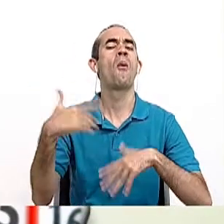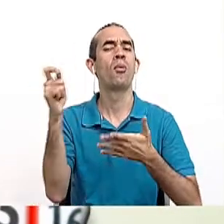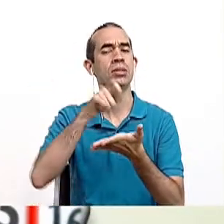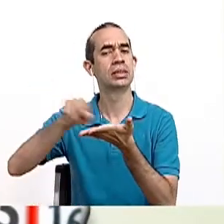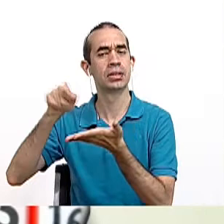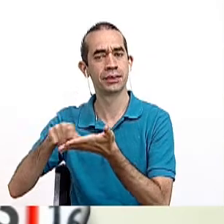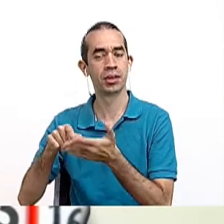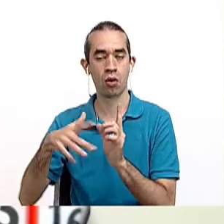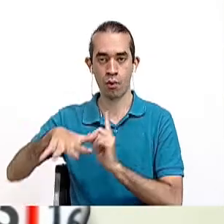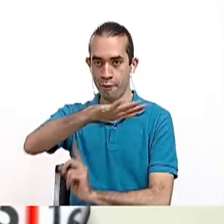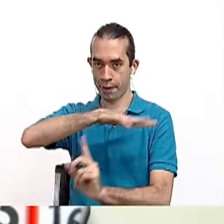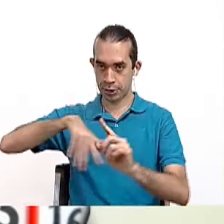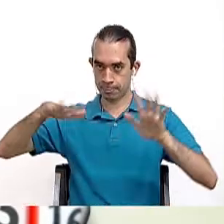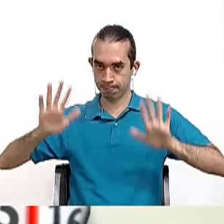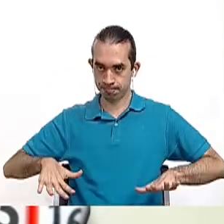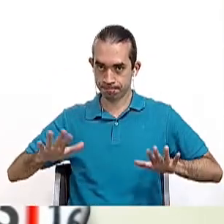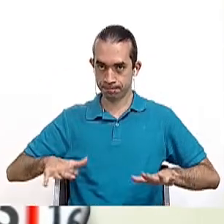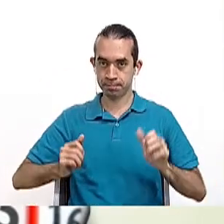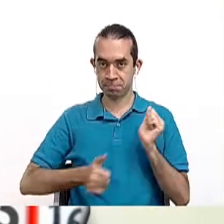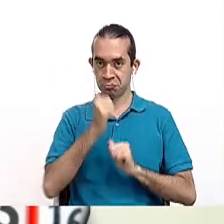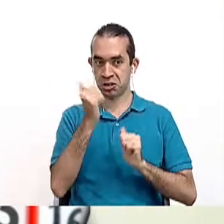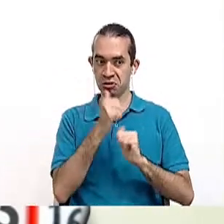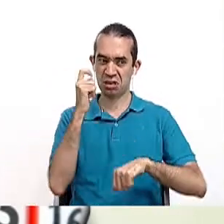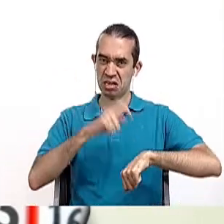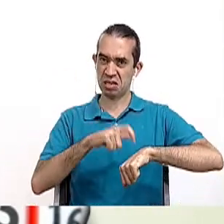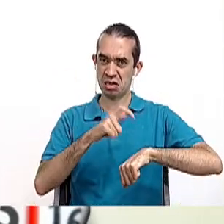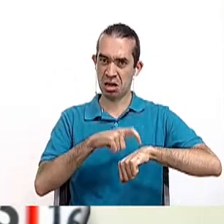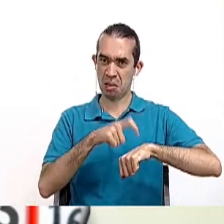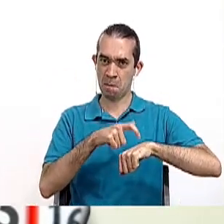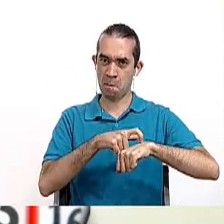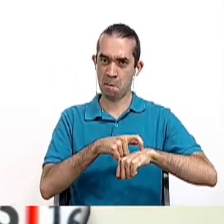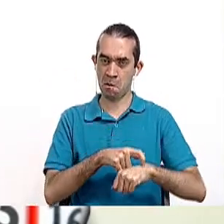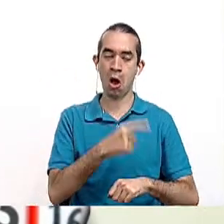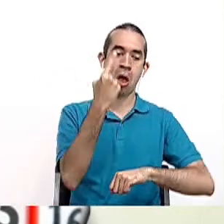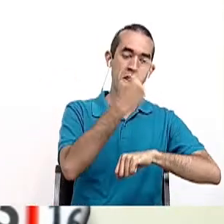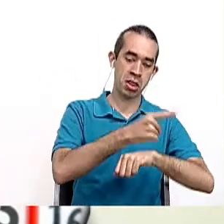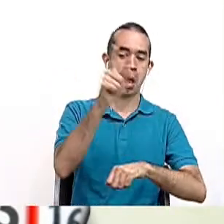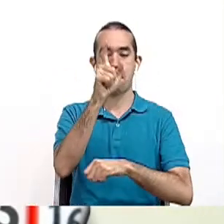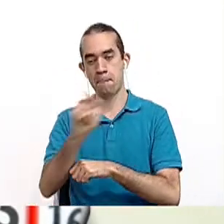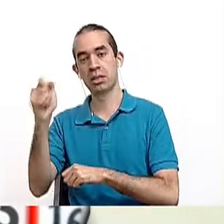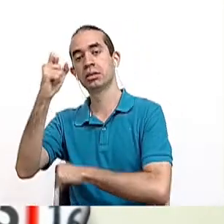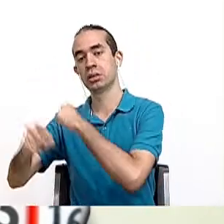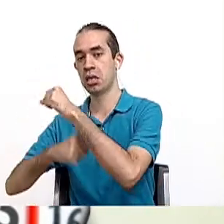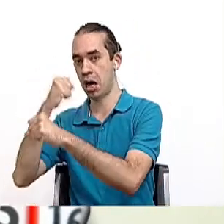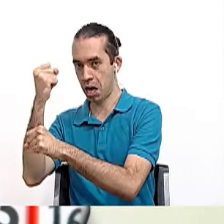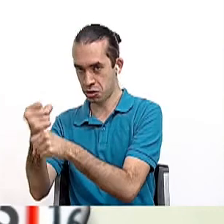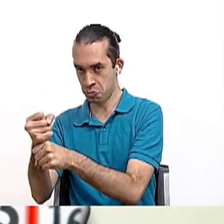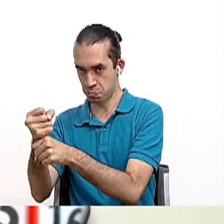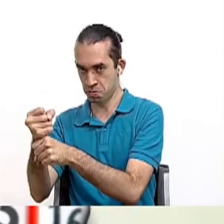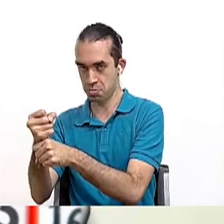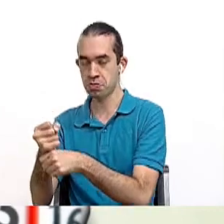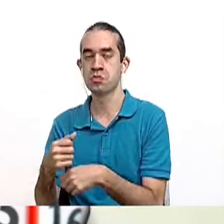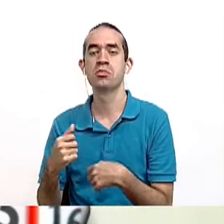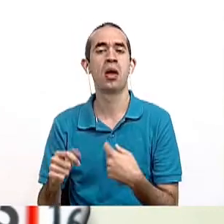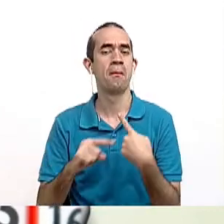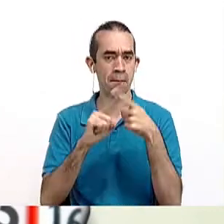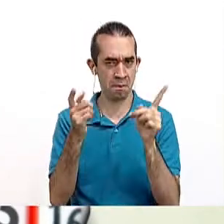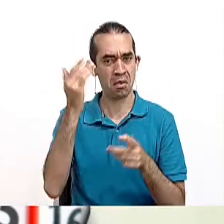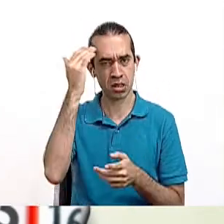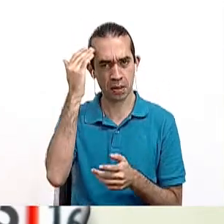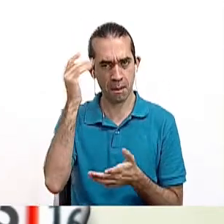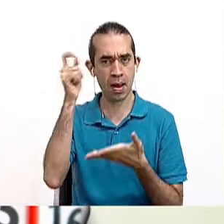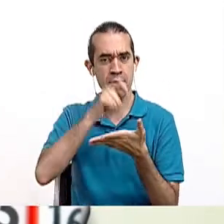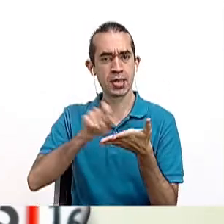nuestro contexto, habitualmente el orden será ascendente, esto es, día, mes y